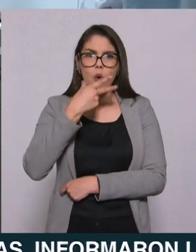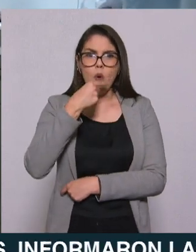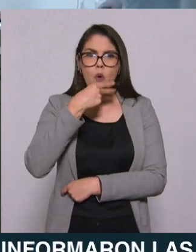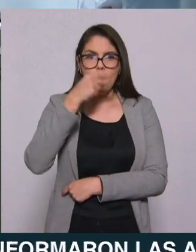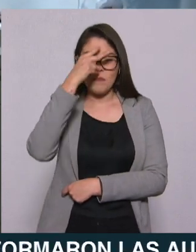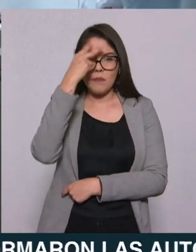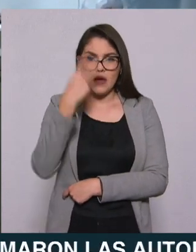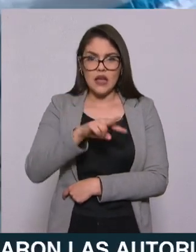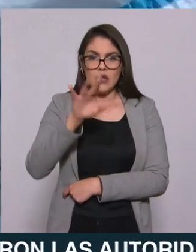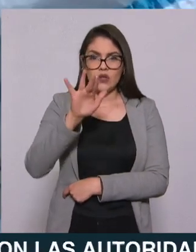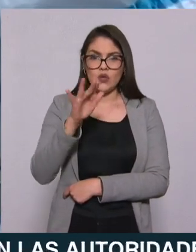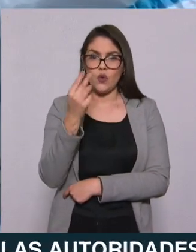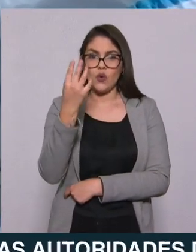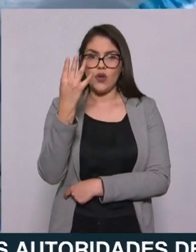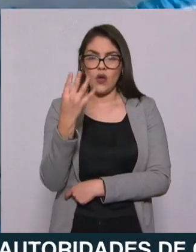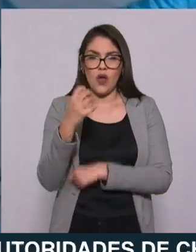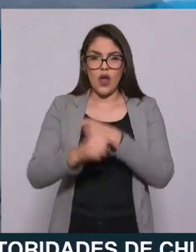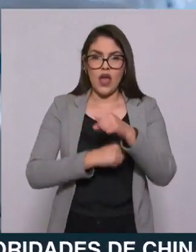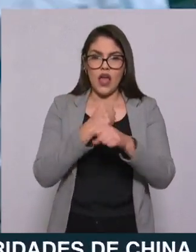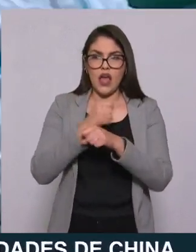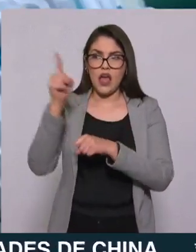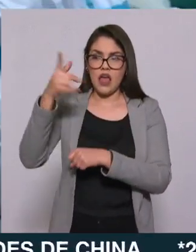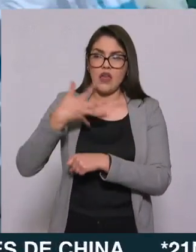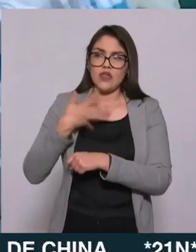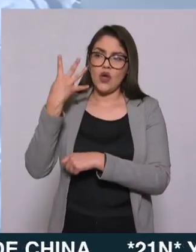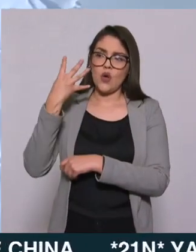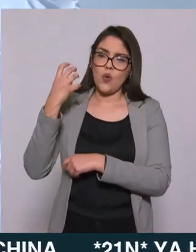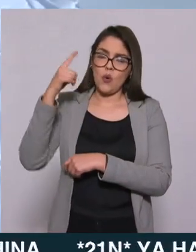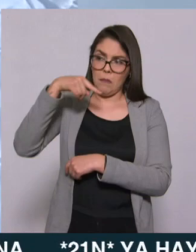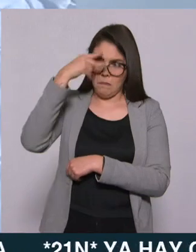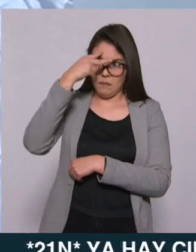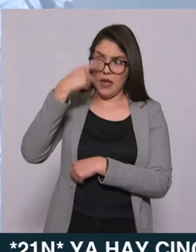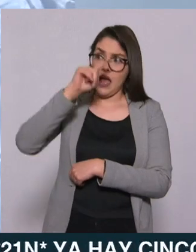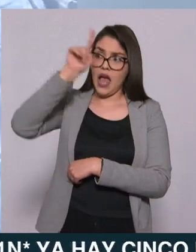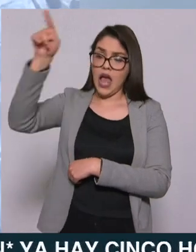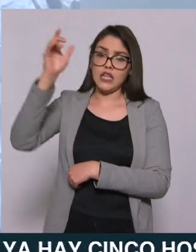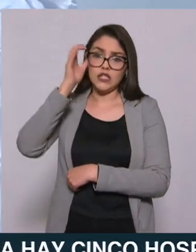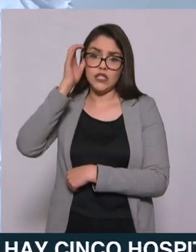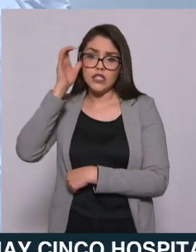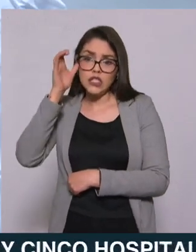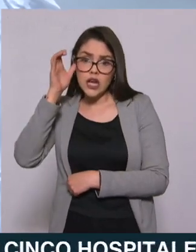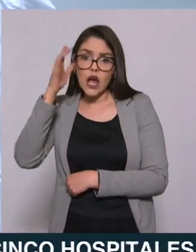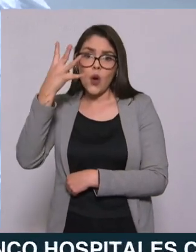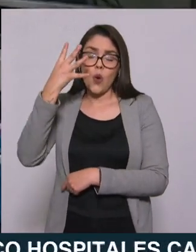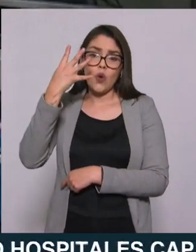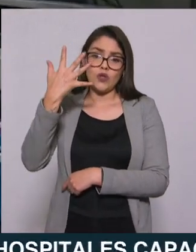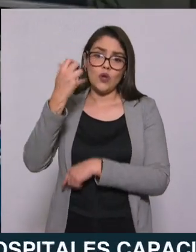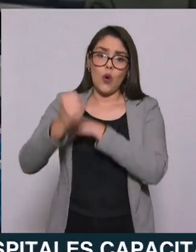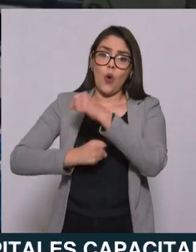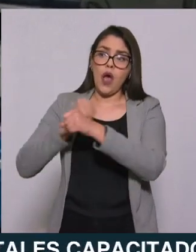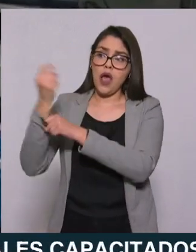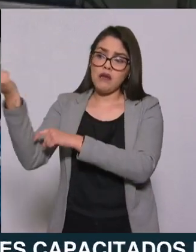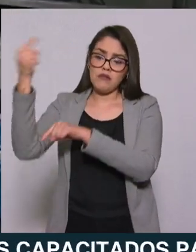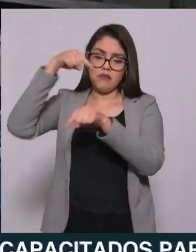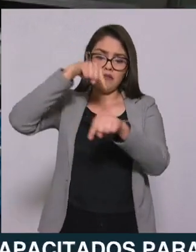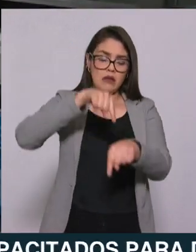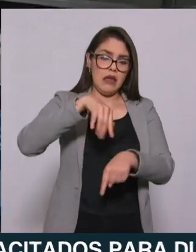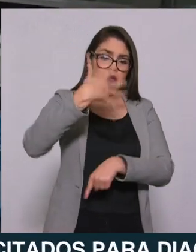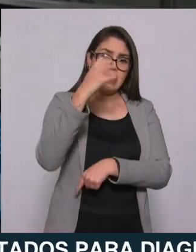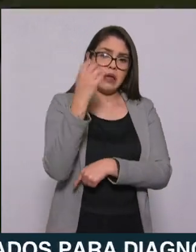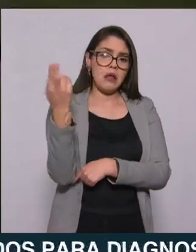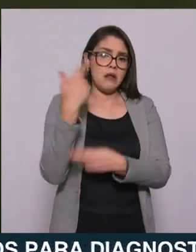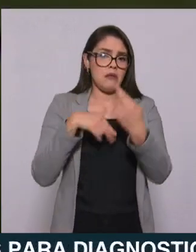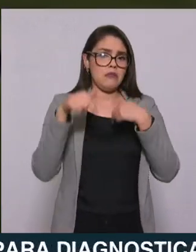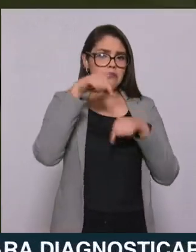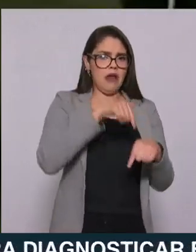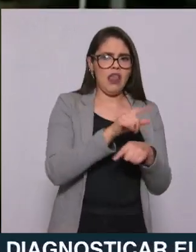años residente de Wuhan, China desde hace 4 años, 5 meses, que regresó al país el 15 de enero. Días después